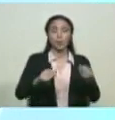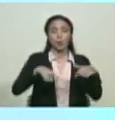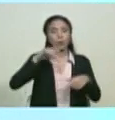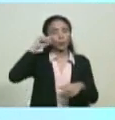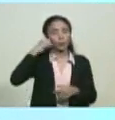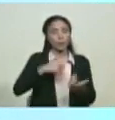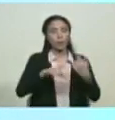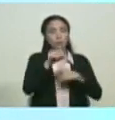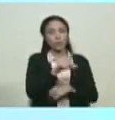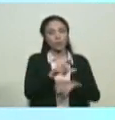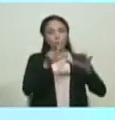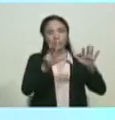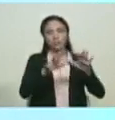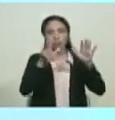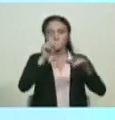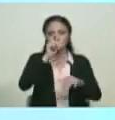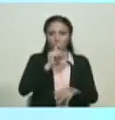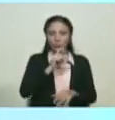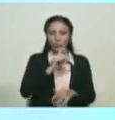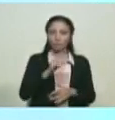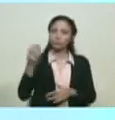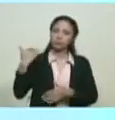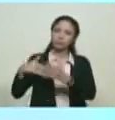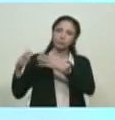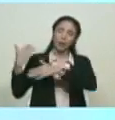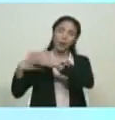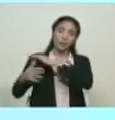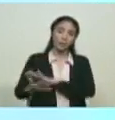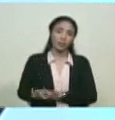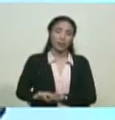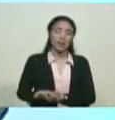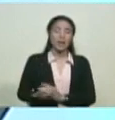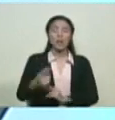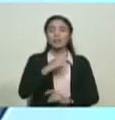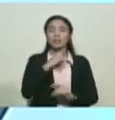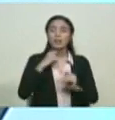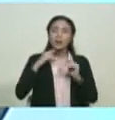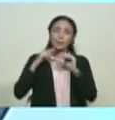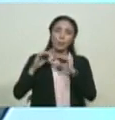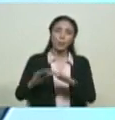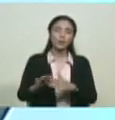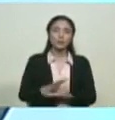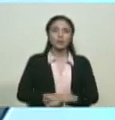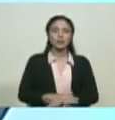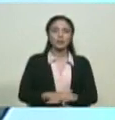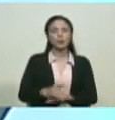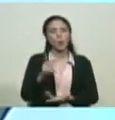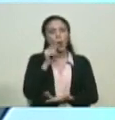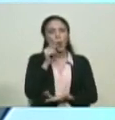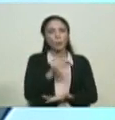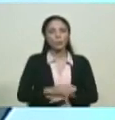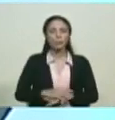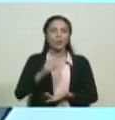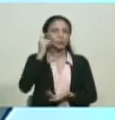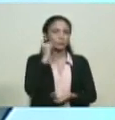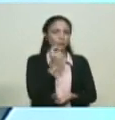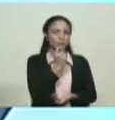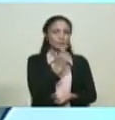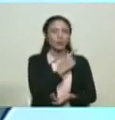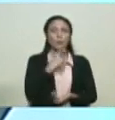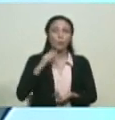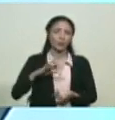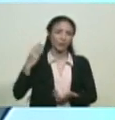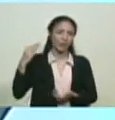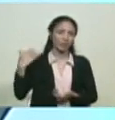188 años del asesinato de nuestro gran mariscal de ayacucho antonio josé de sucre